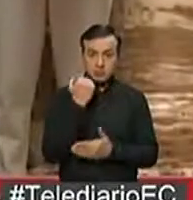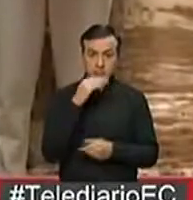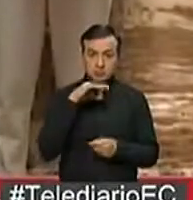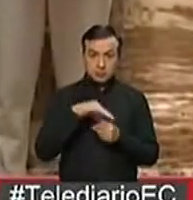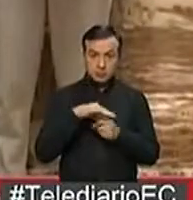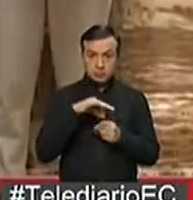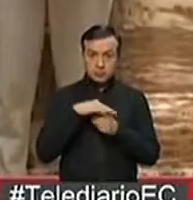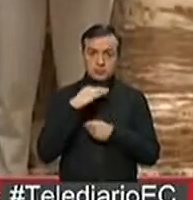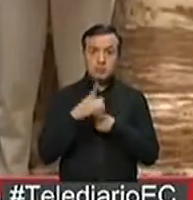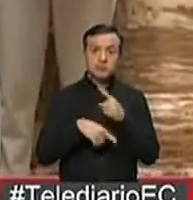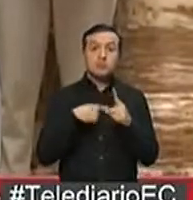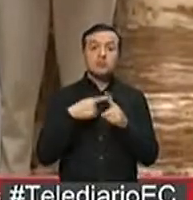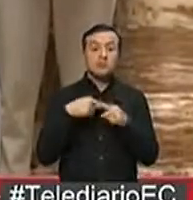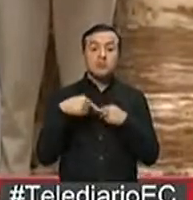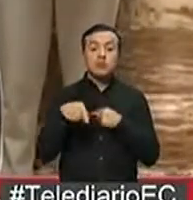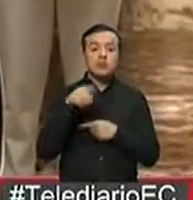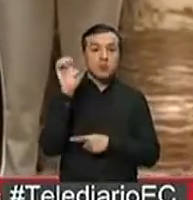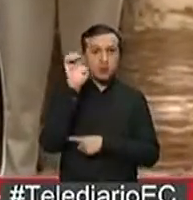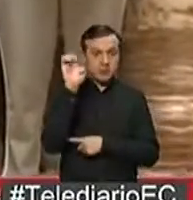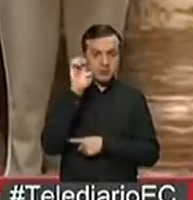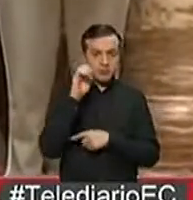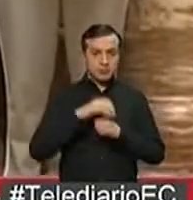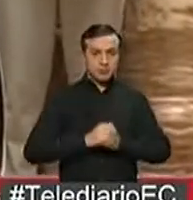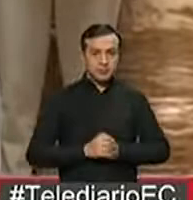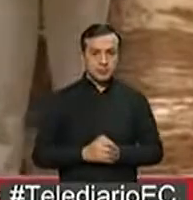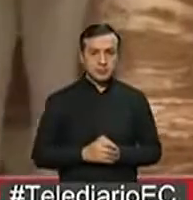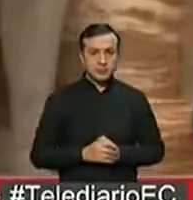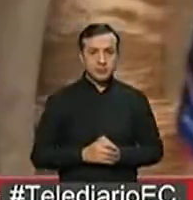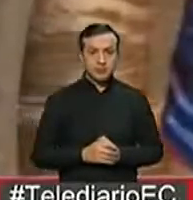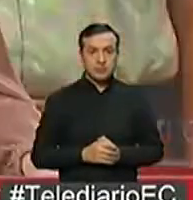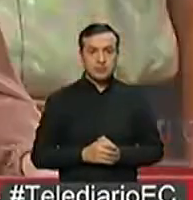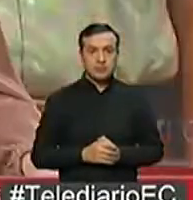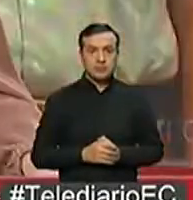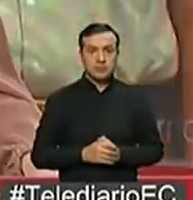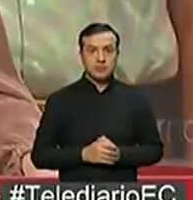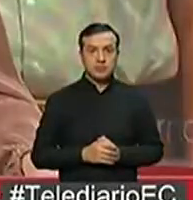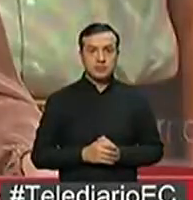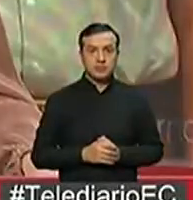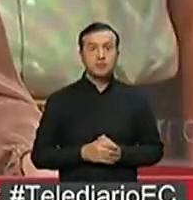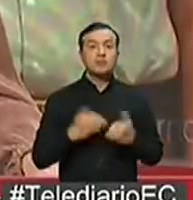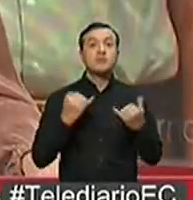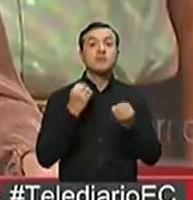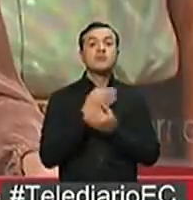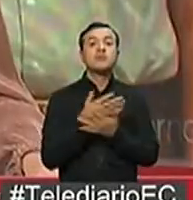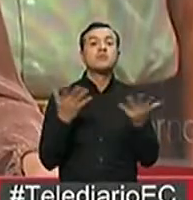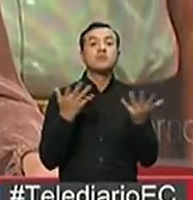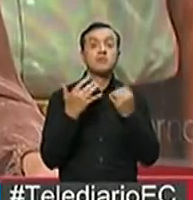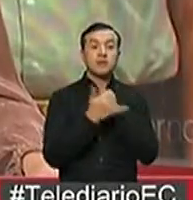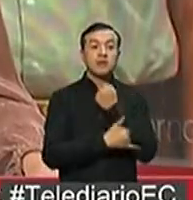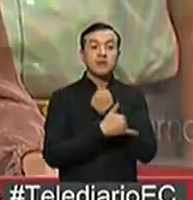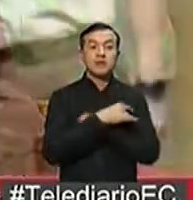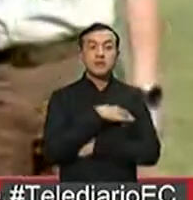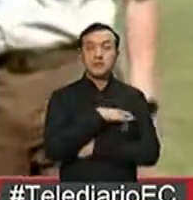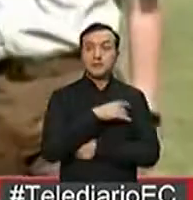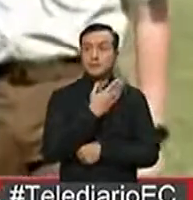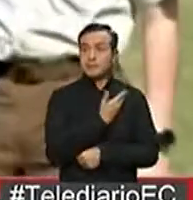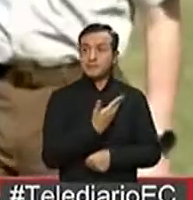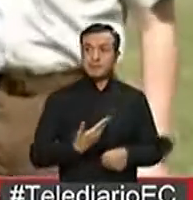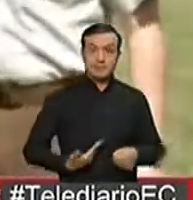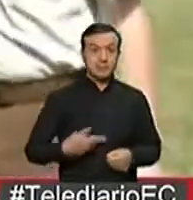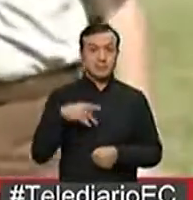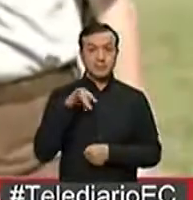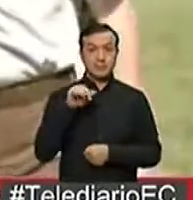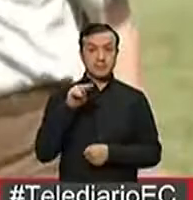podrían celebrarse en enero próximo. Paco Urbina, Medios Públicos. Y ahora nos trasladamos a Chile, en donde el presidente Sebastián